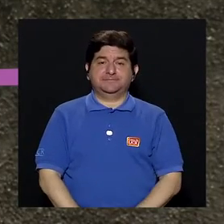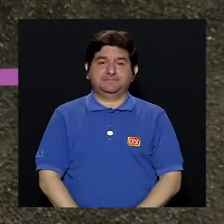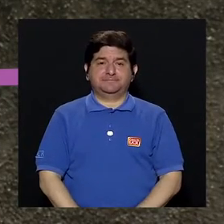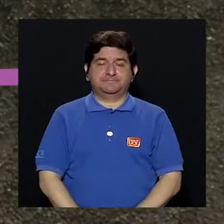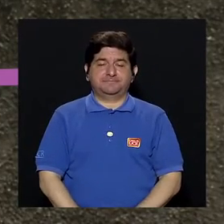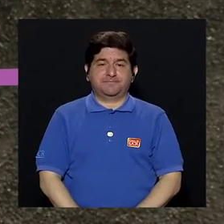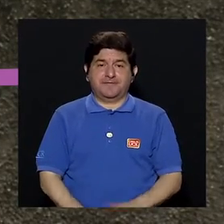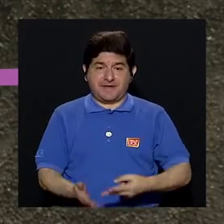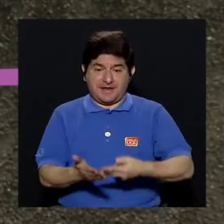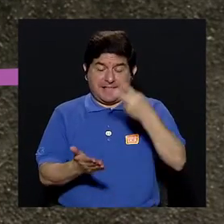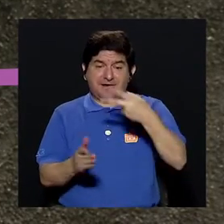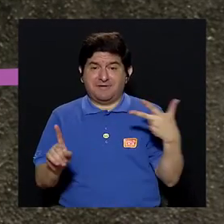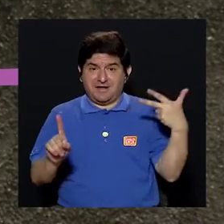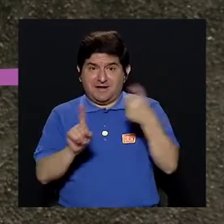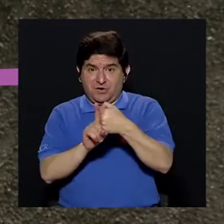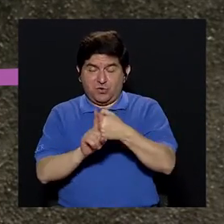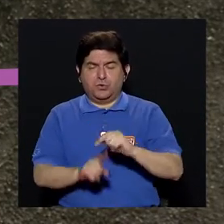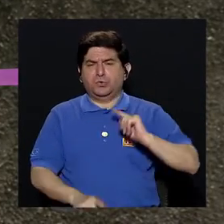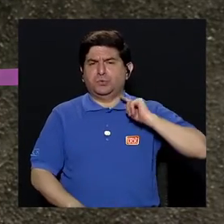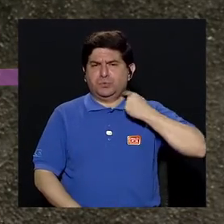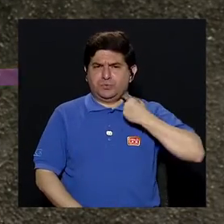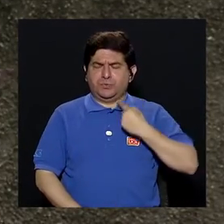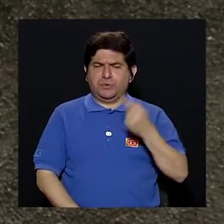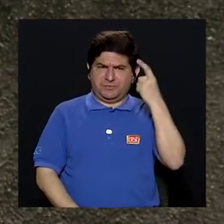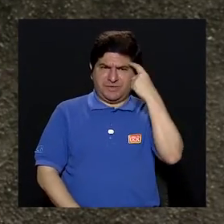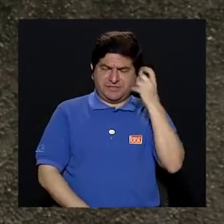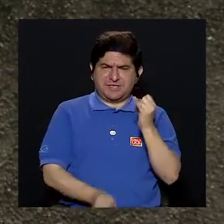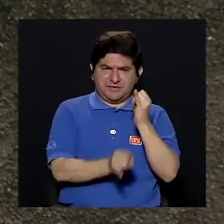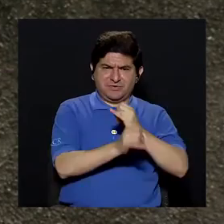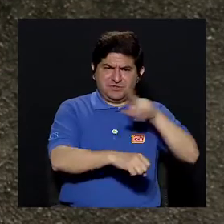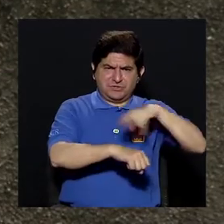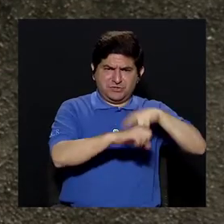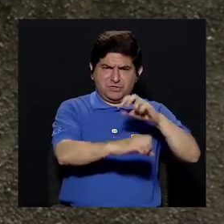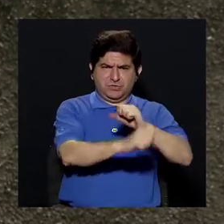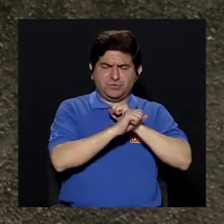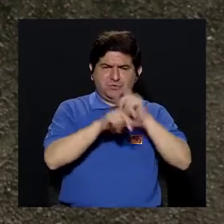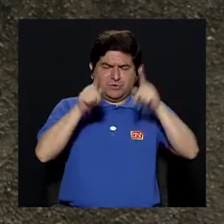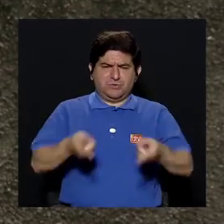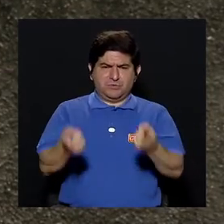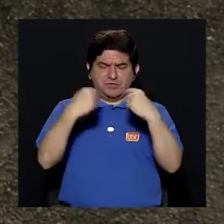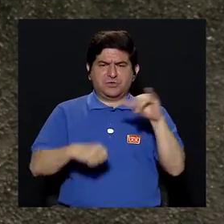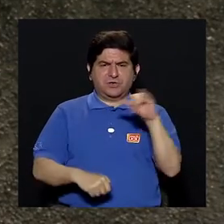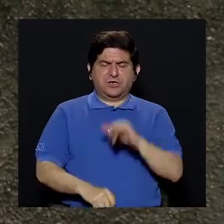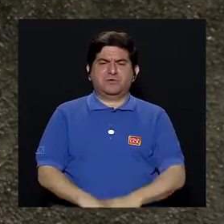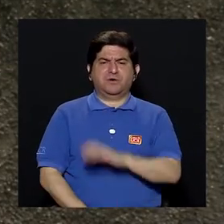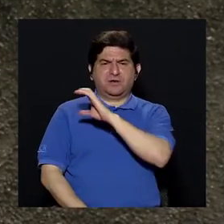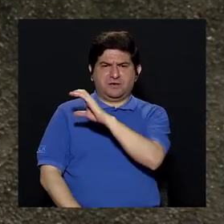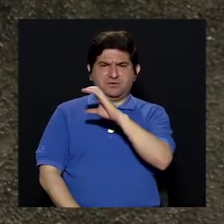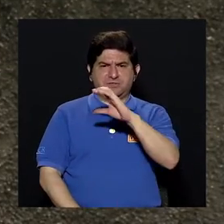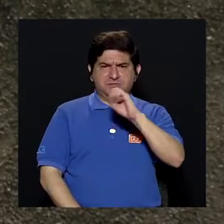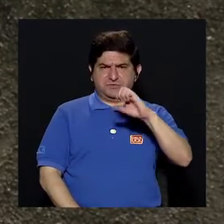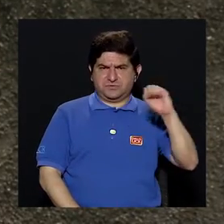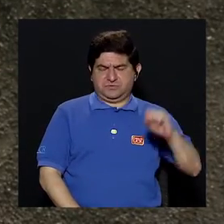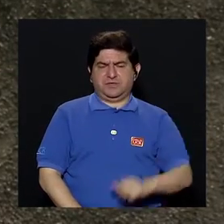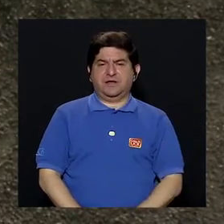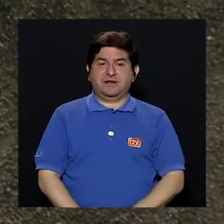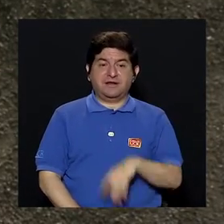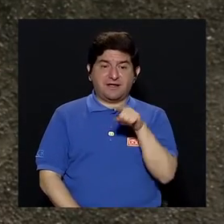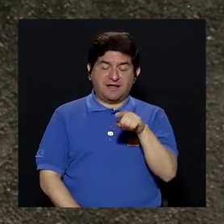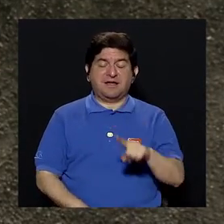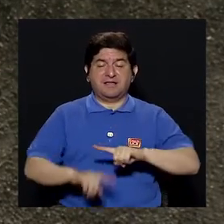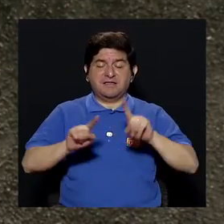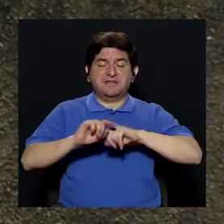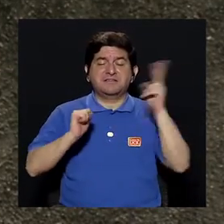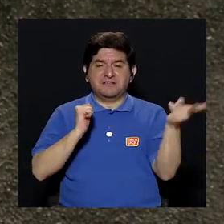costo de un accidente es elevado, tanto para el Instituto Nacional de Seguros, cuando nos llega el paciente, como para la Caja Costarricense del Seguro Social, que es en